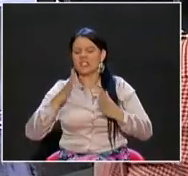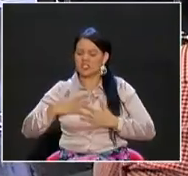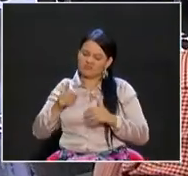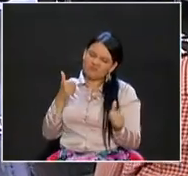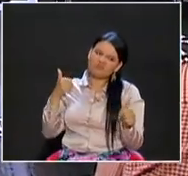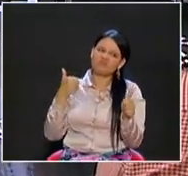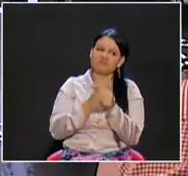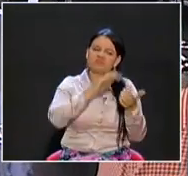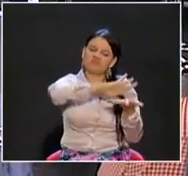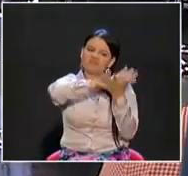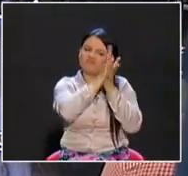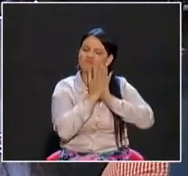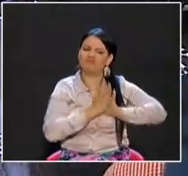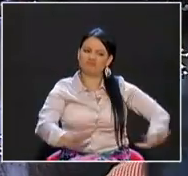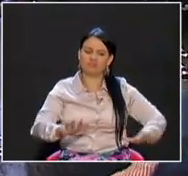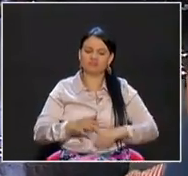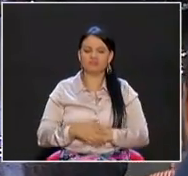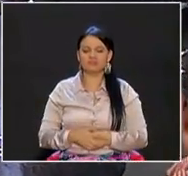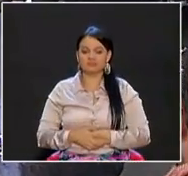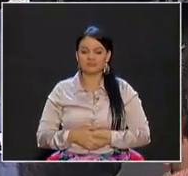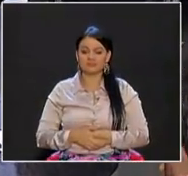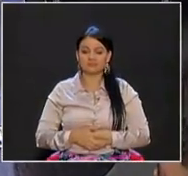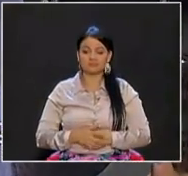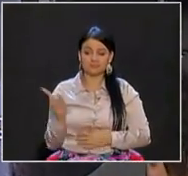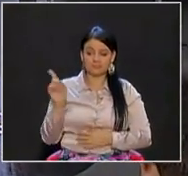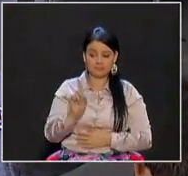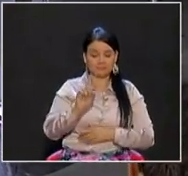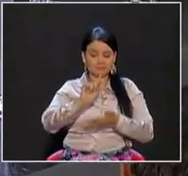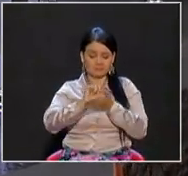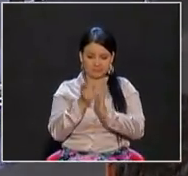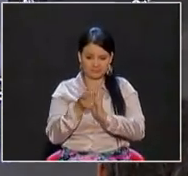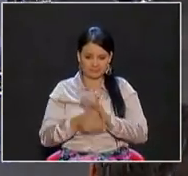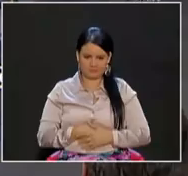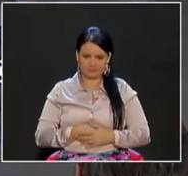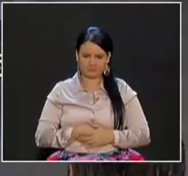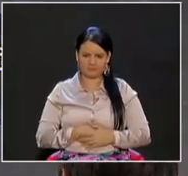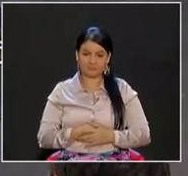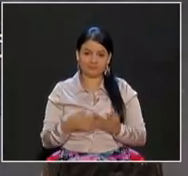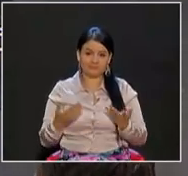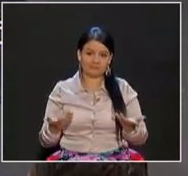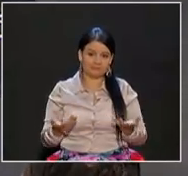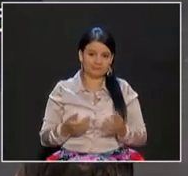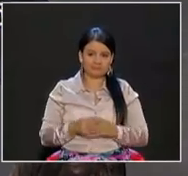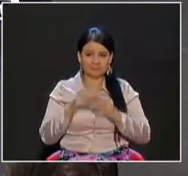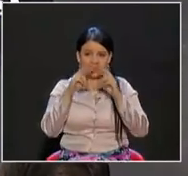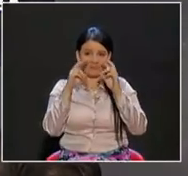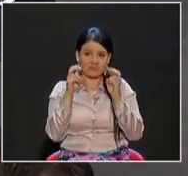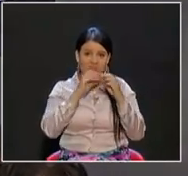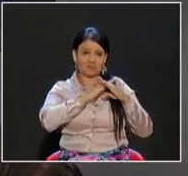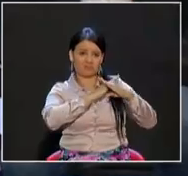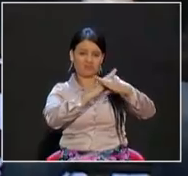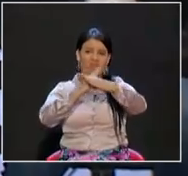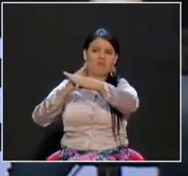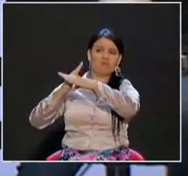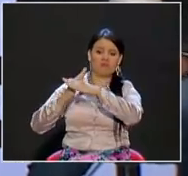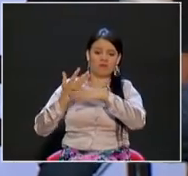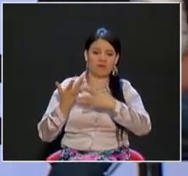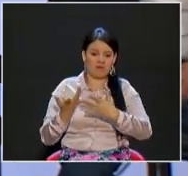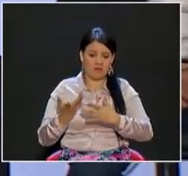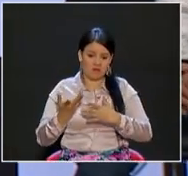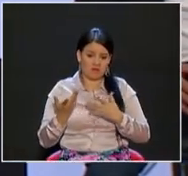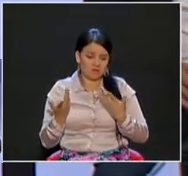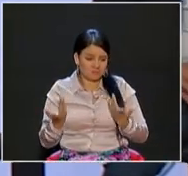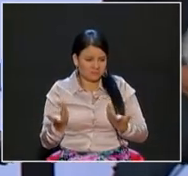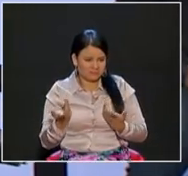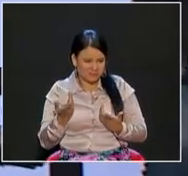comunidades candidato con camilo restrepo quien un minuto nosotros hablamos de seguridad integral un elemento preventivo para